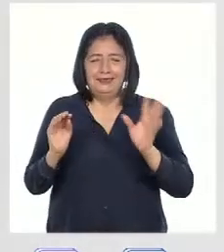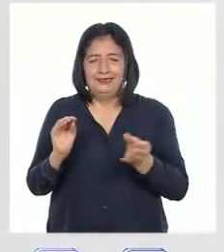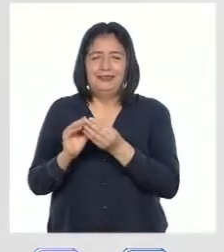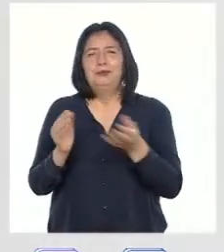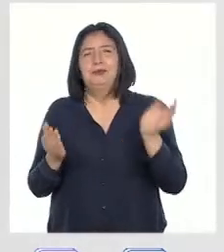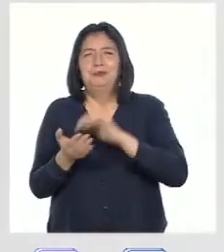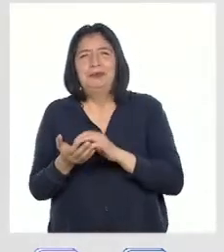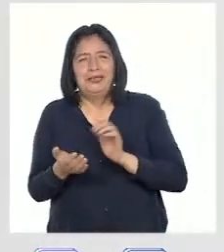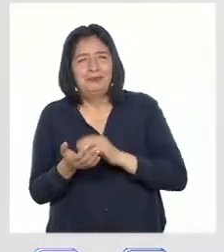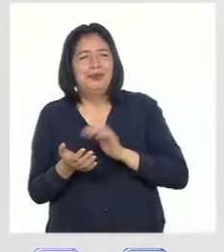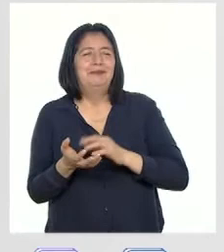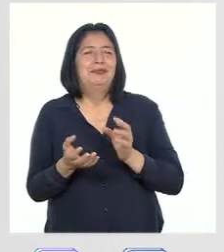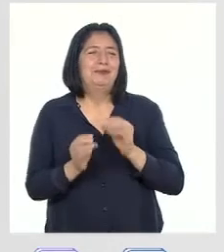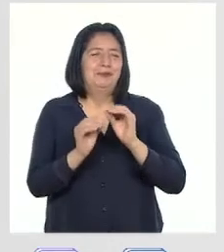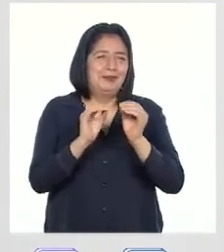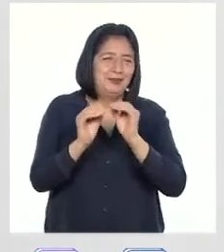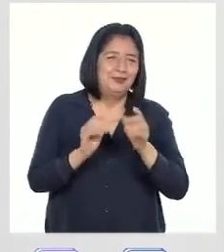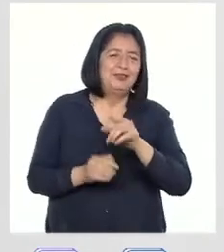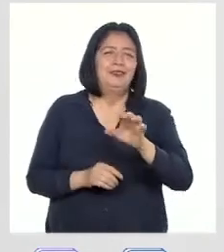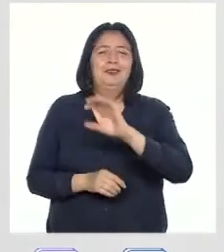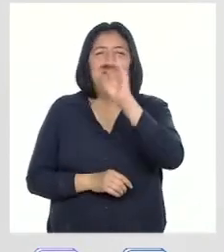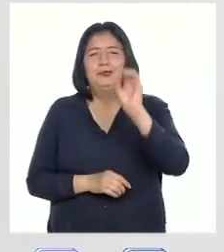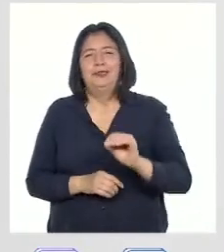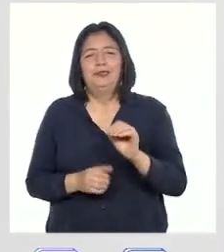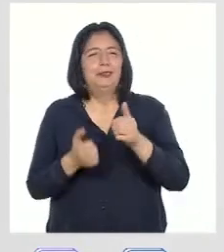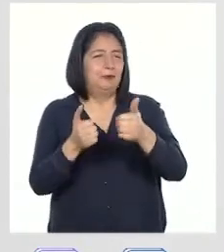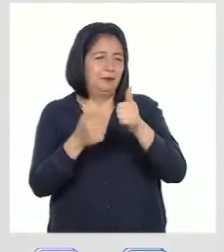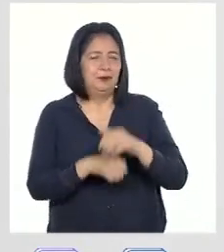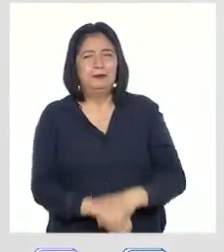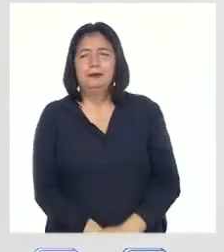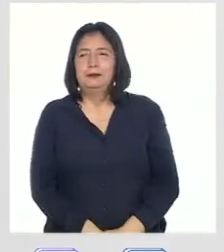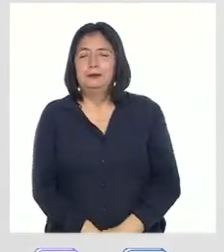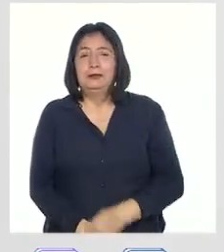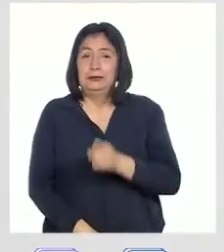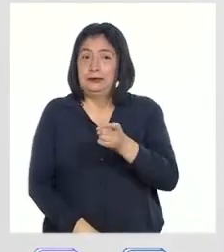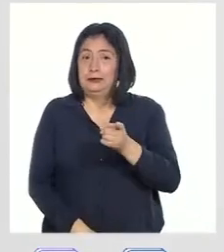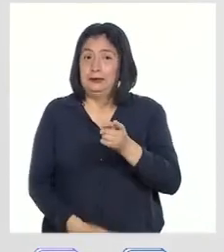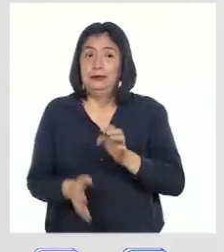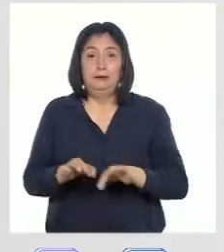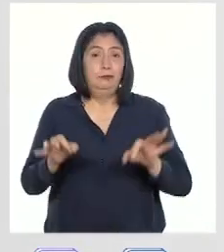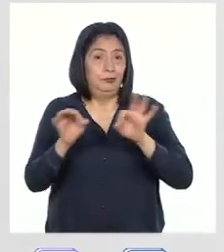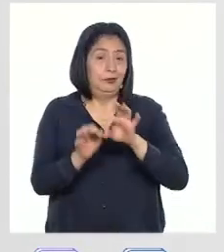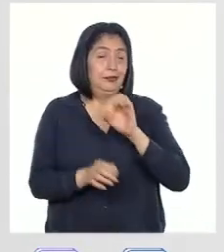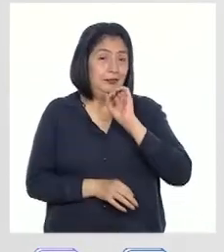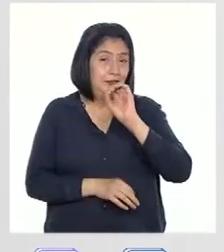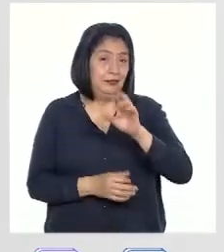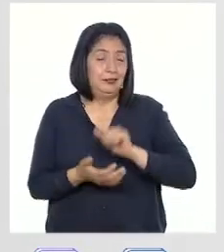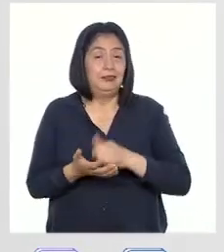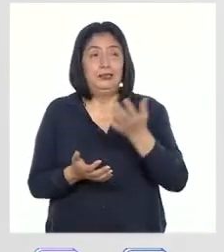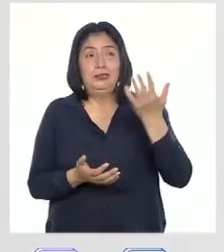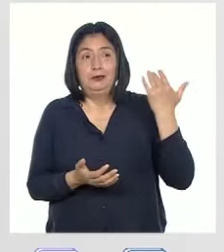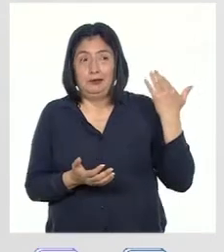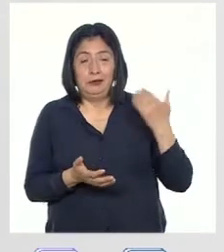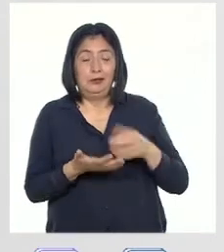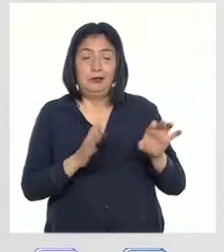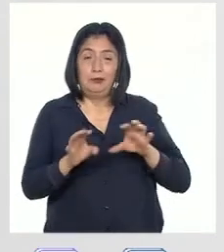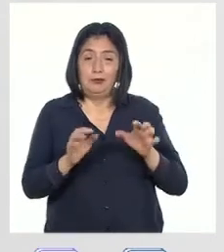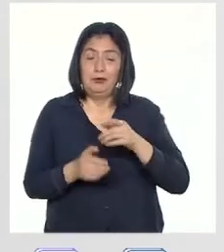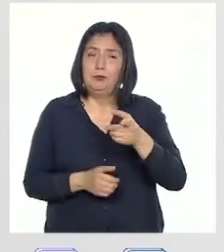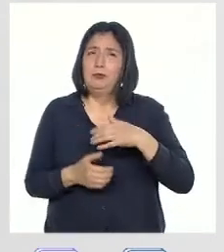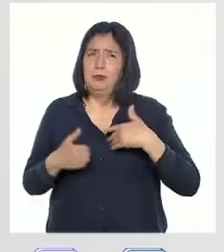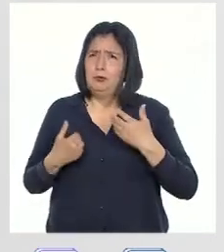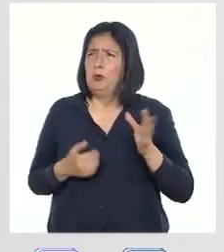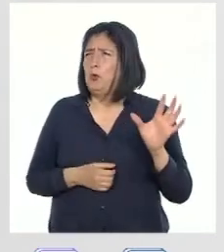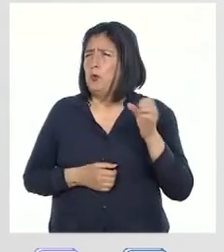más estrategias relacionadas con los porcentajes. Bien. Es importante precisar que con la estrategia anterior podemos